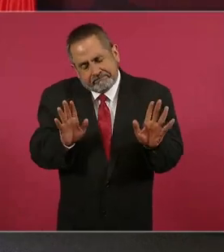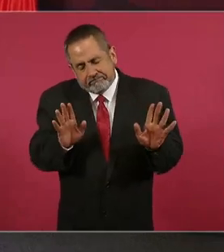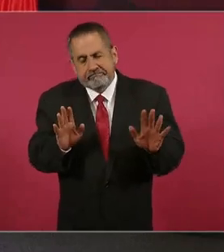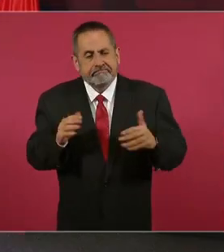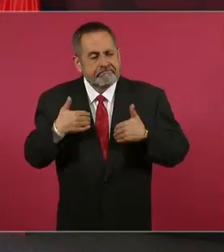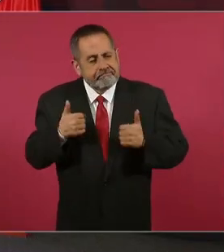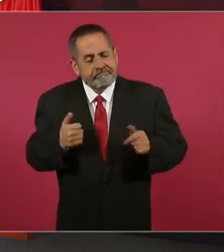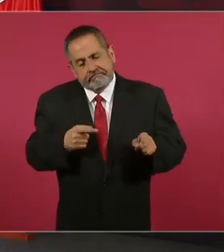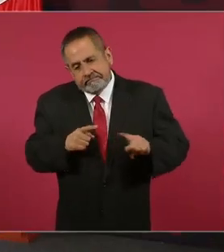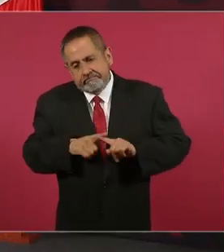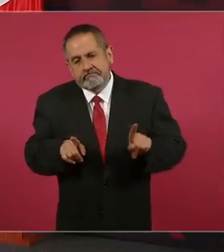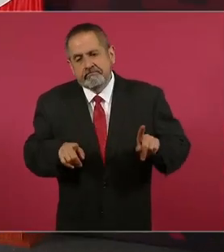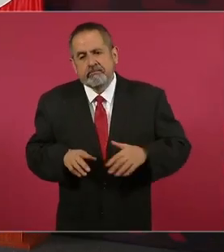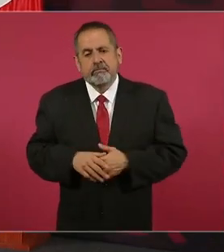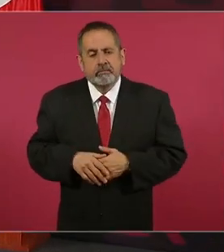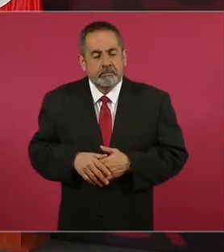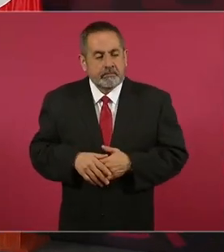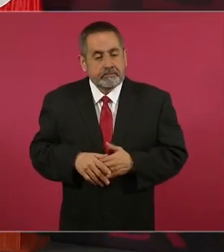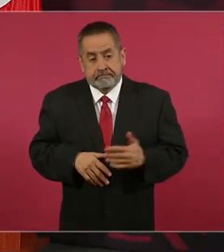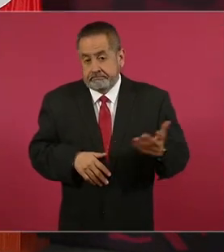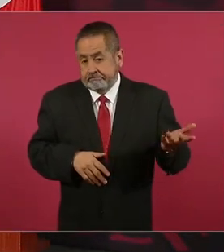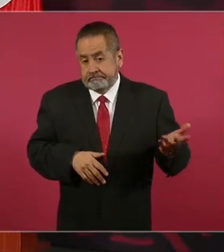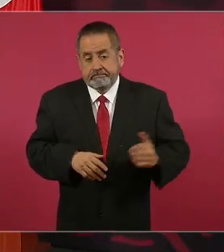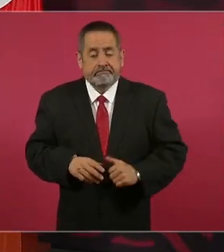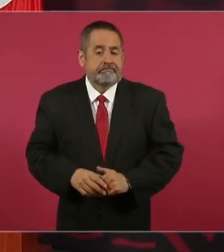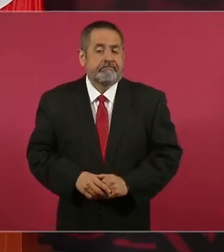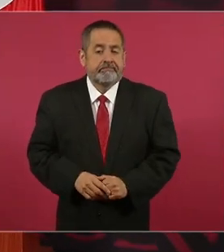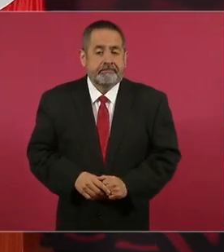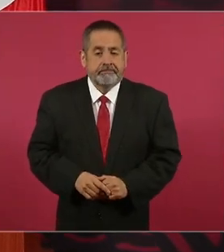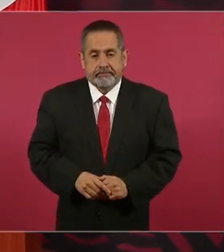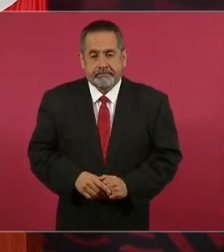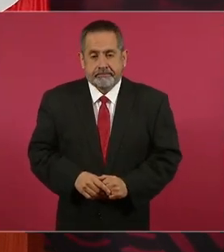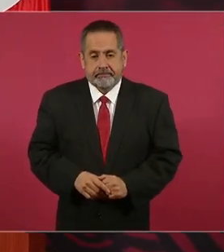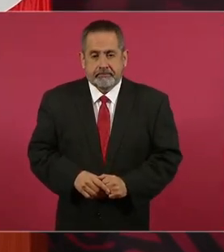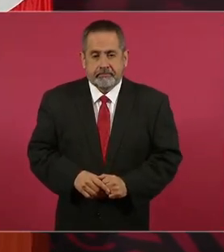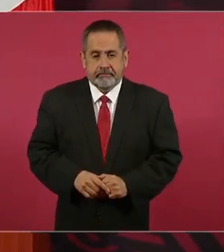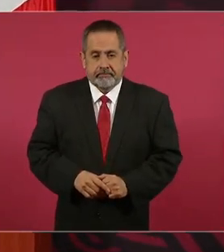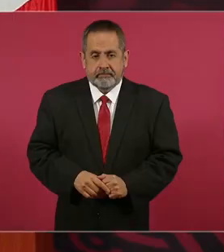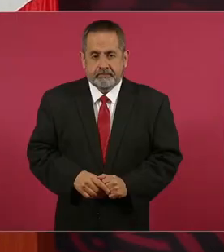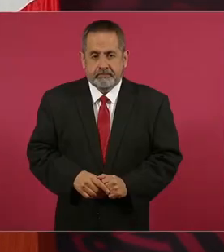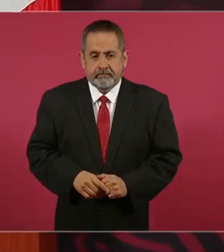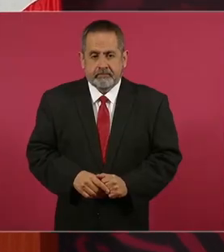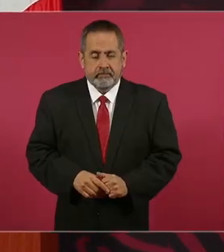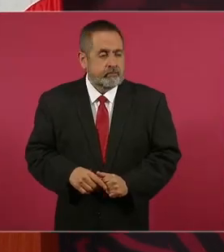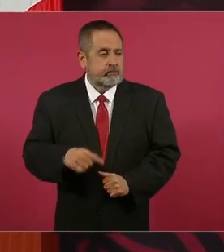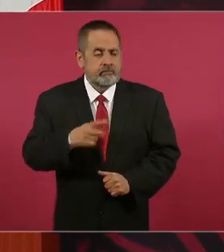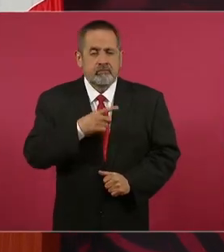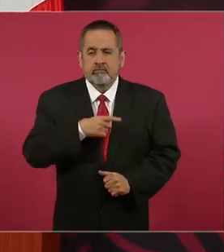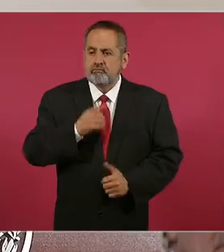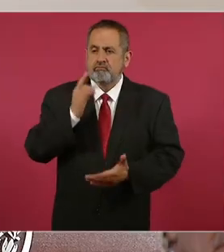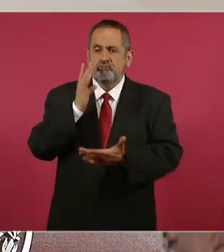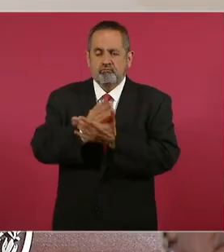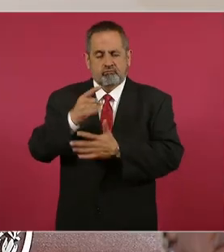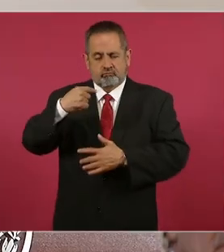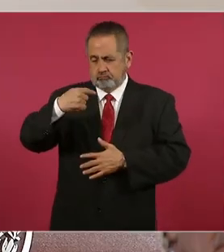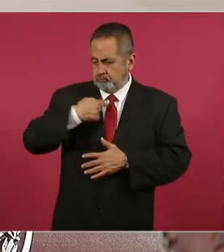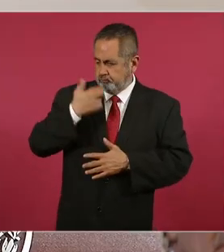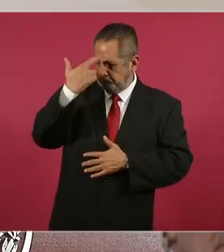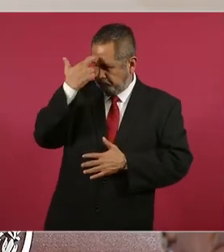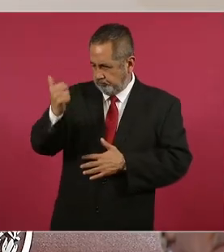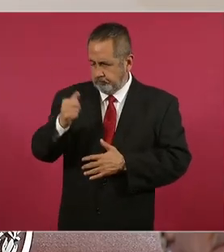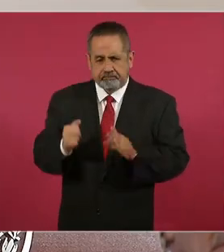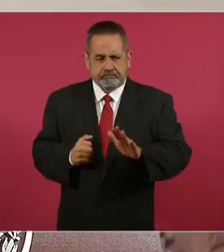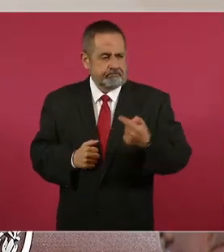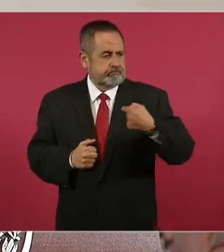y que aceptemos que no debe de haber pensamiento único, que debe de